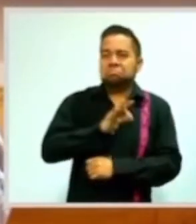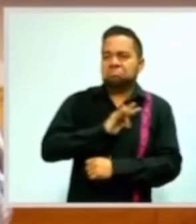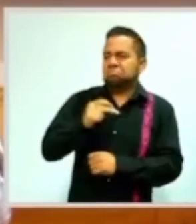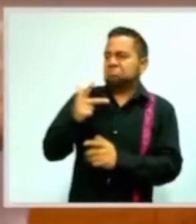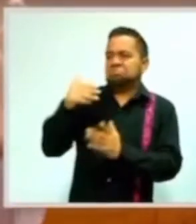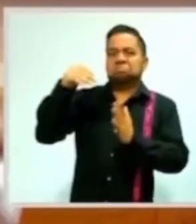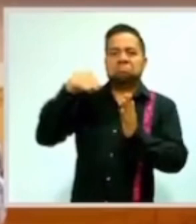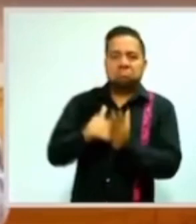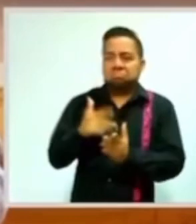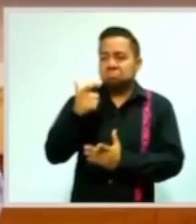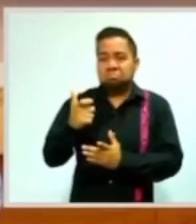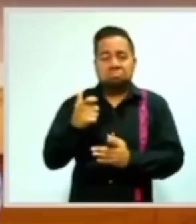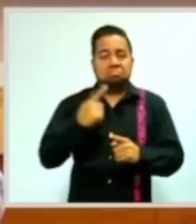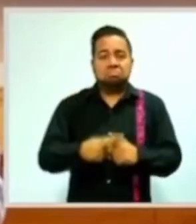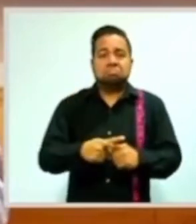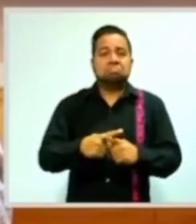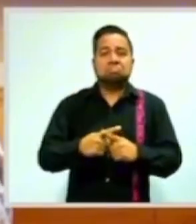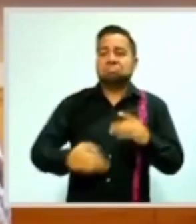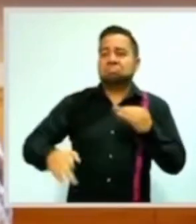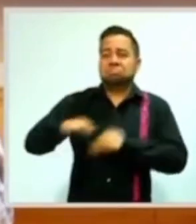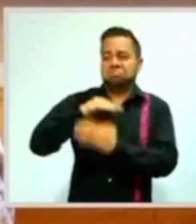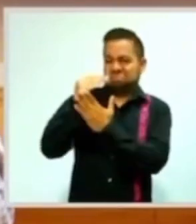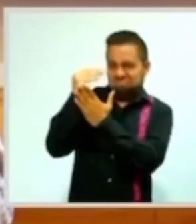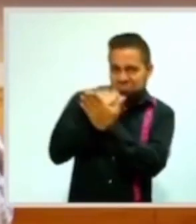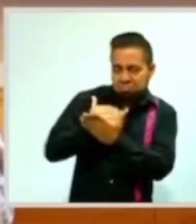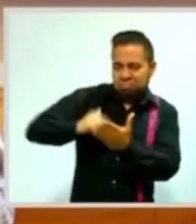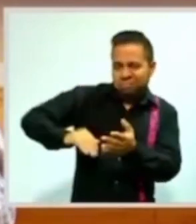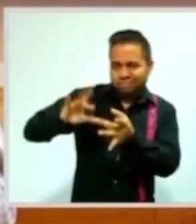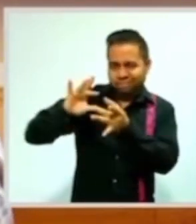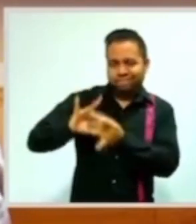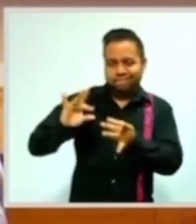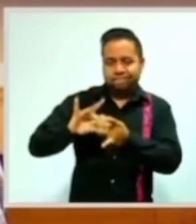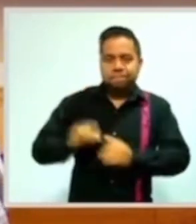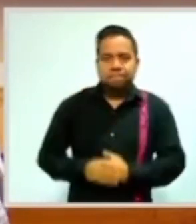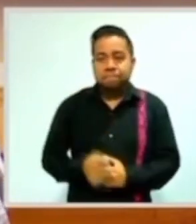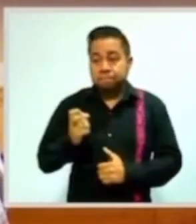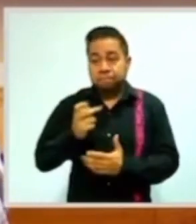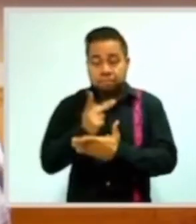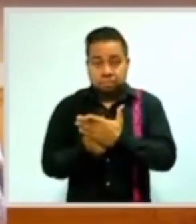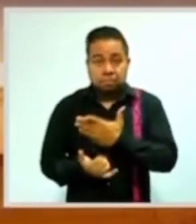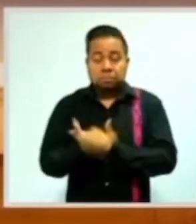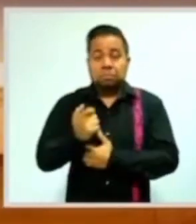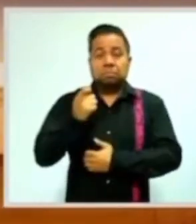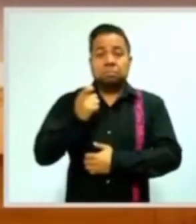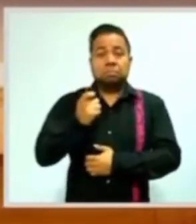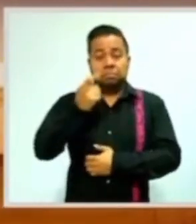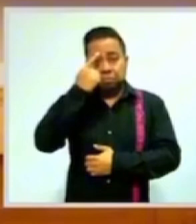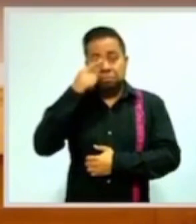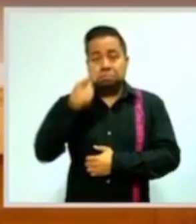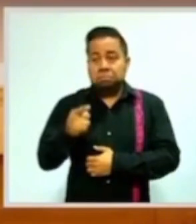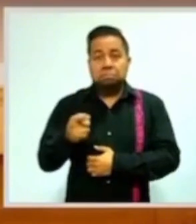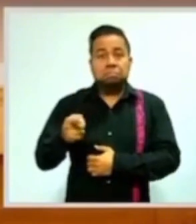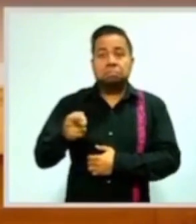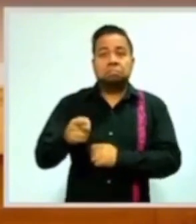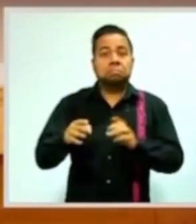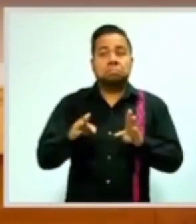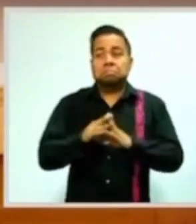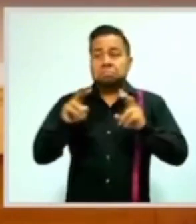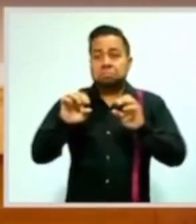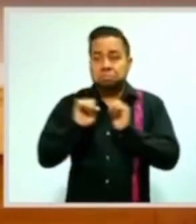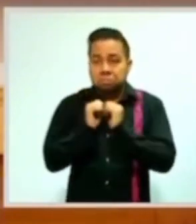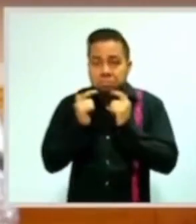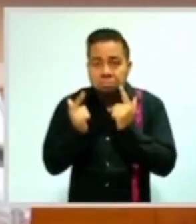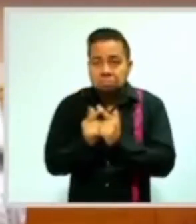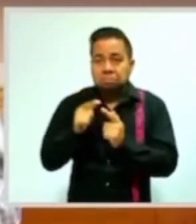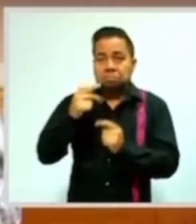8,000 pesos por todos estos ahorros que ya comenté. Este es un proyecto entonces en el que se involucra de manera social